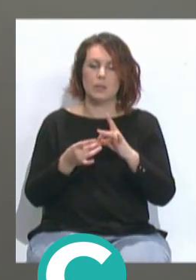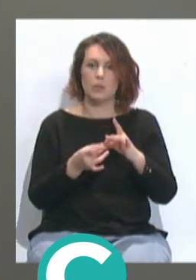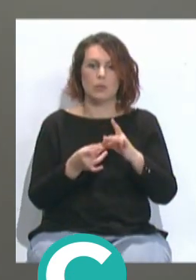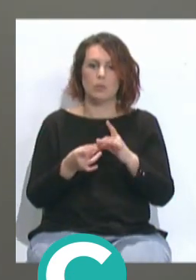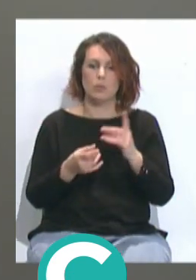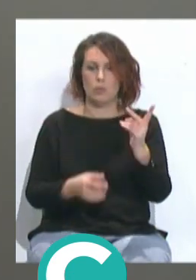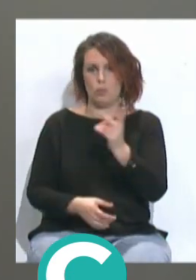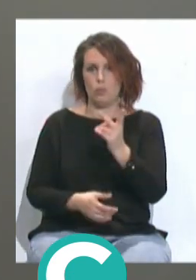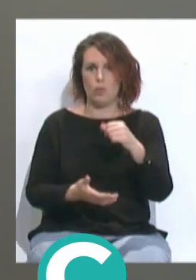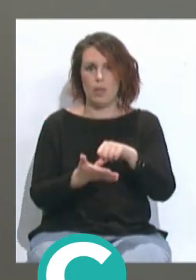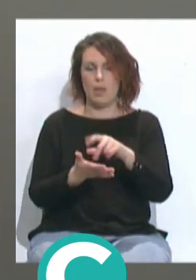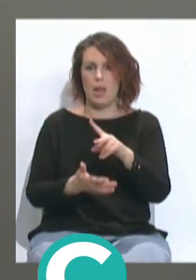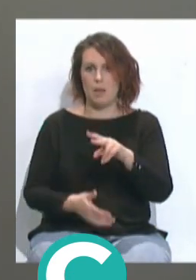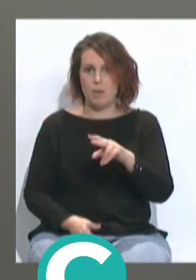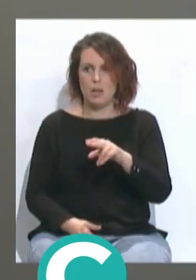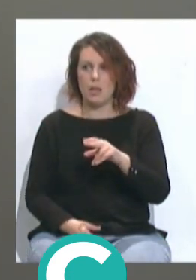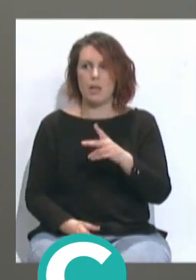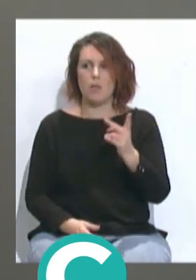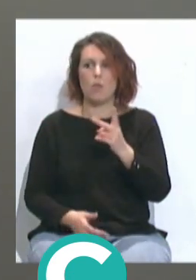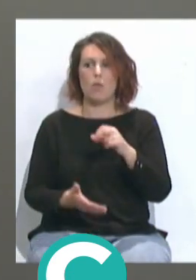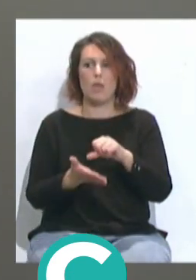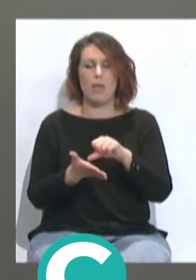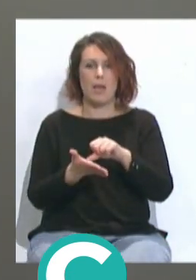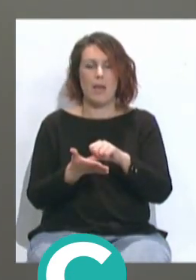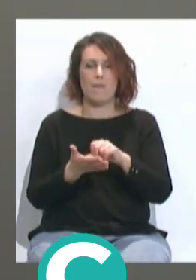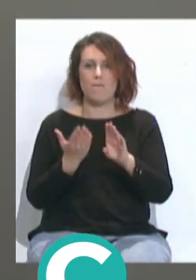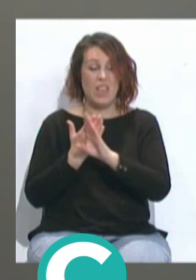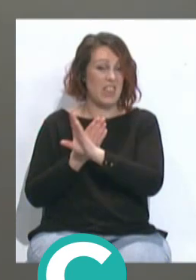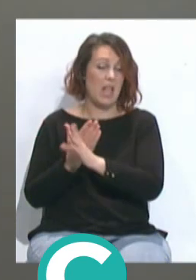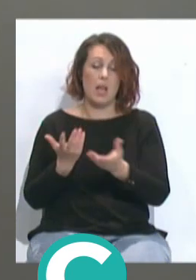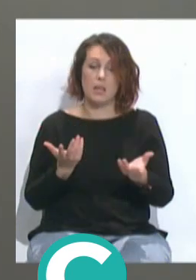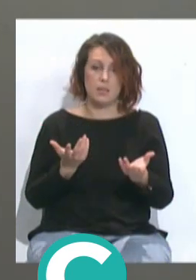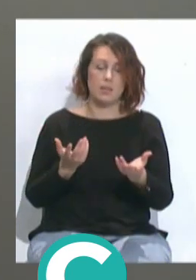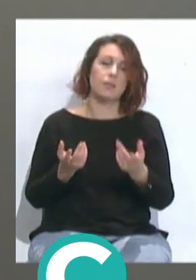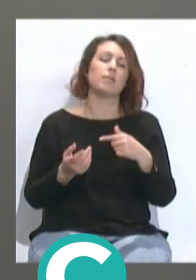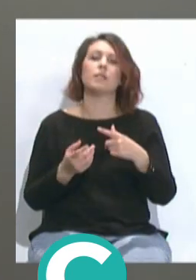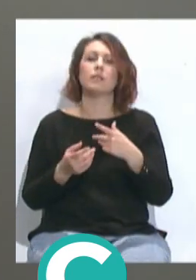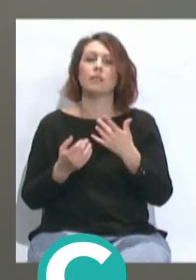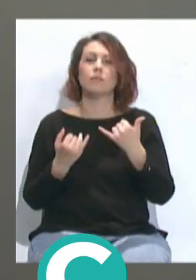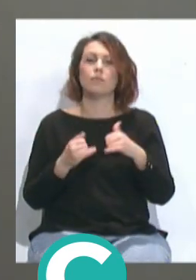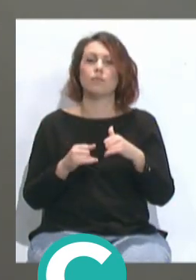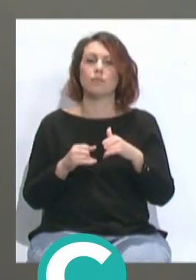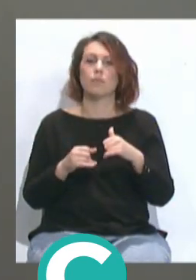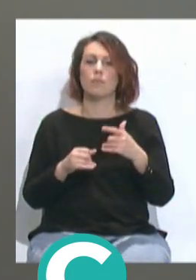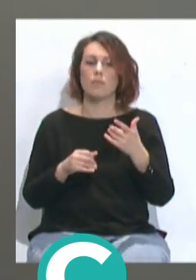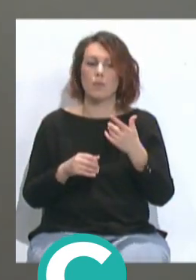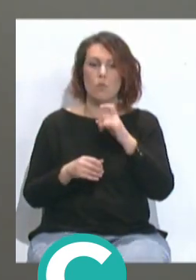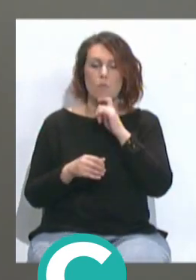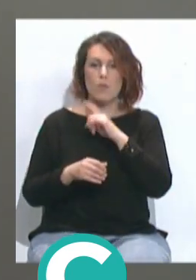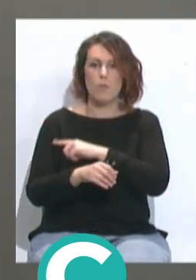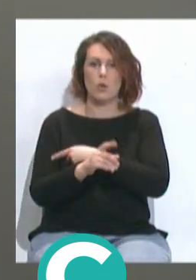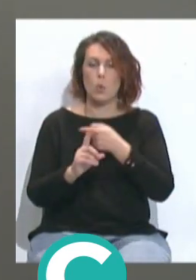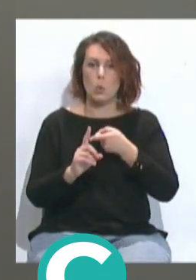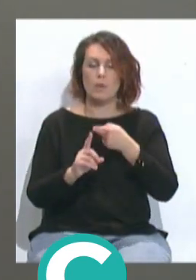hay entre dos ciudades hermanas dos ciudades vecinas y que este tipo de evento a través del deporte con los